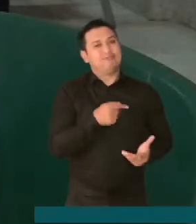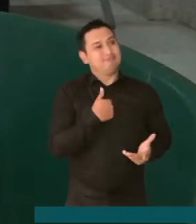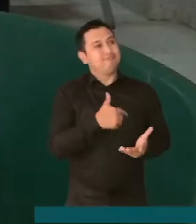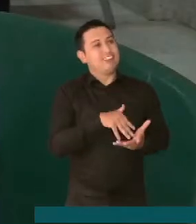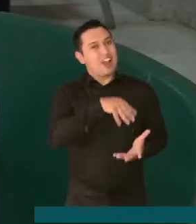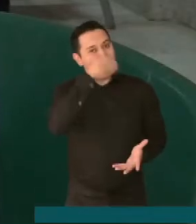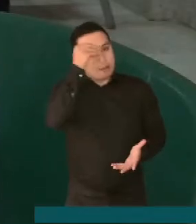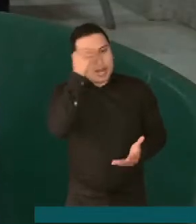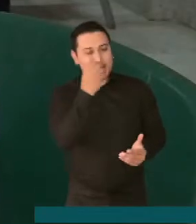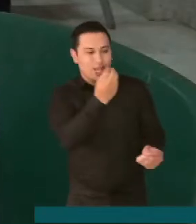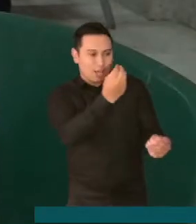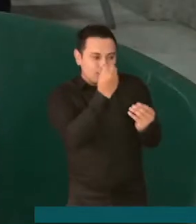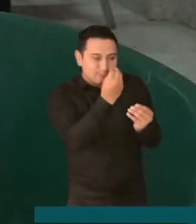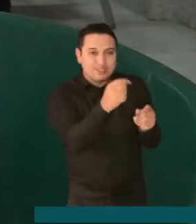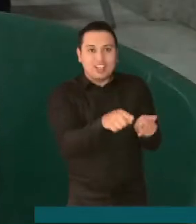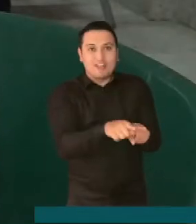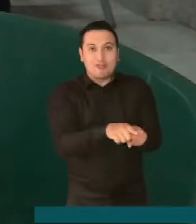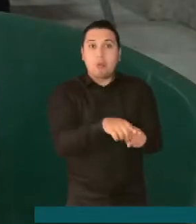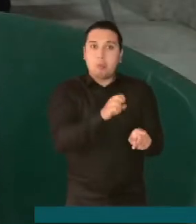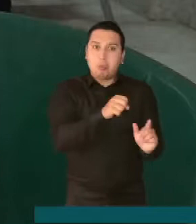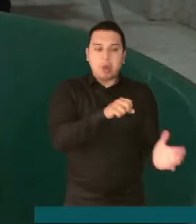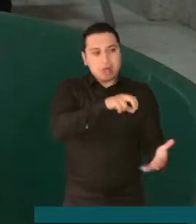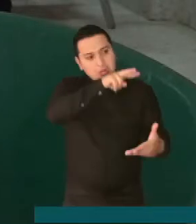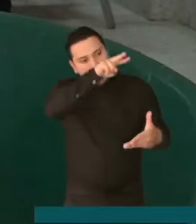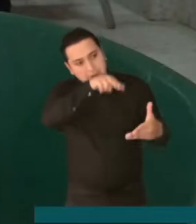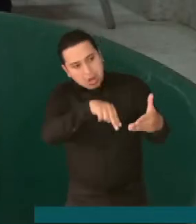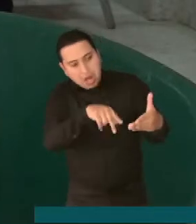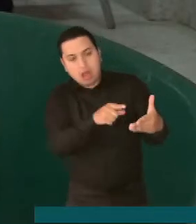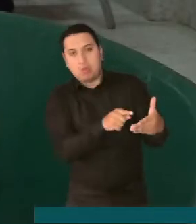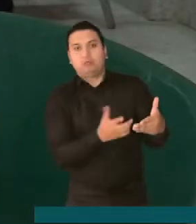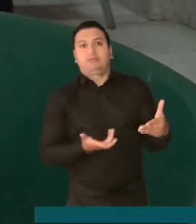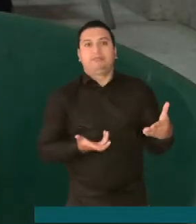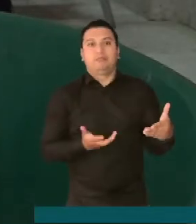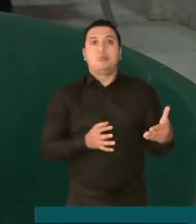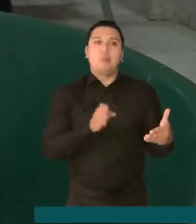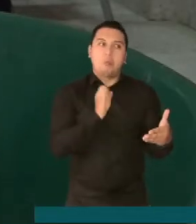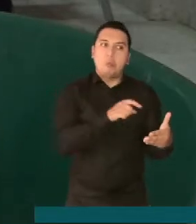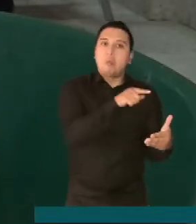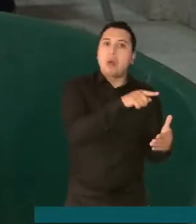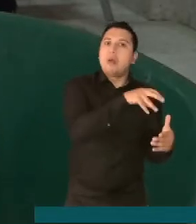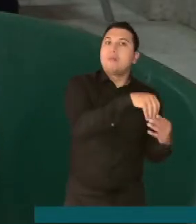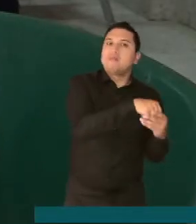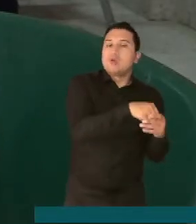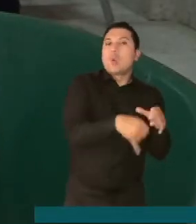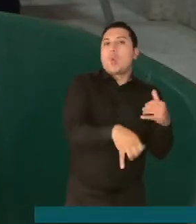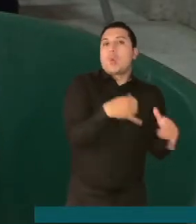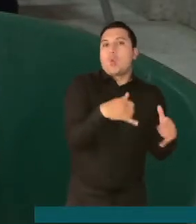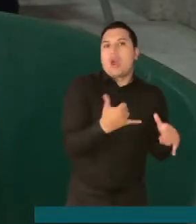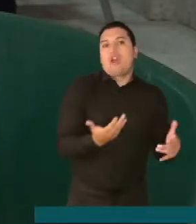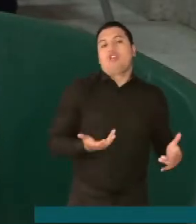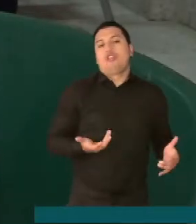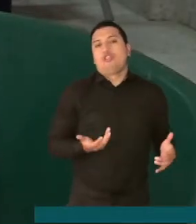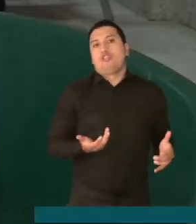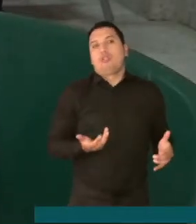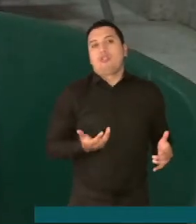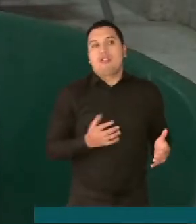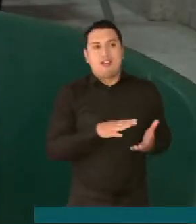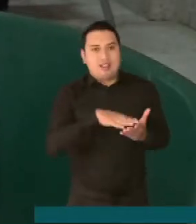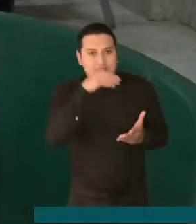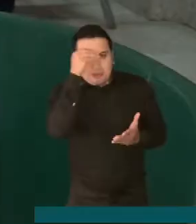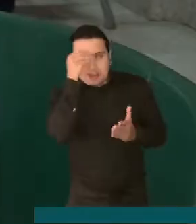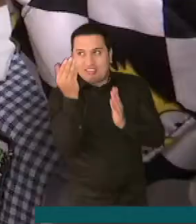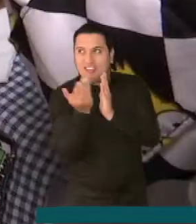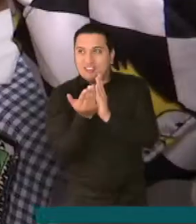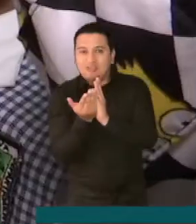aprende, uno ahí puede leer, les gusta porque tiene juegos, uno aprende